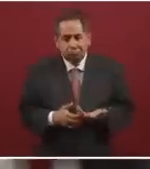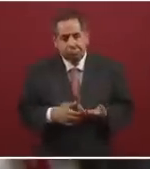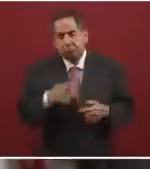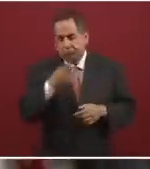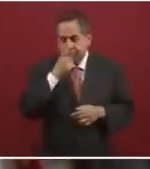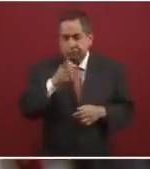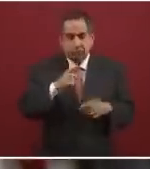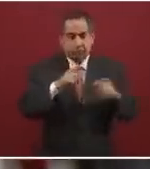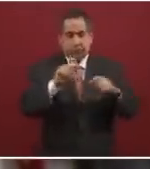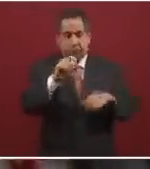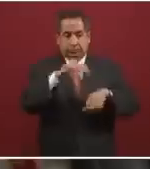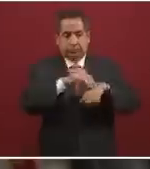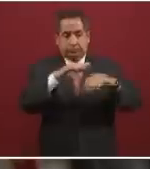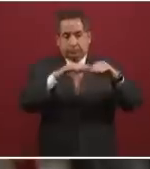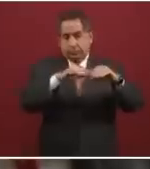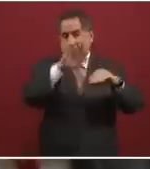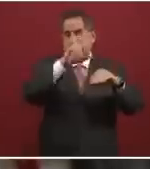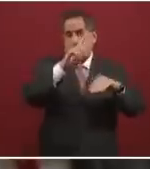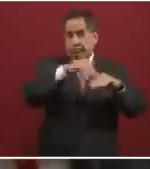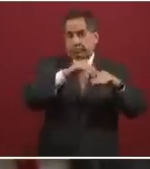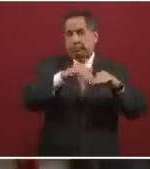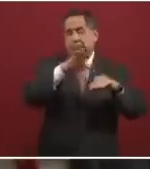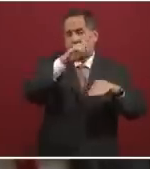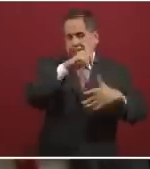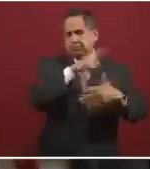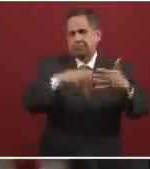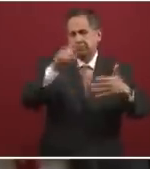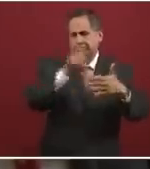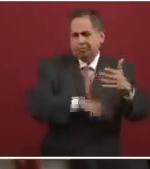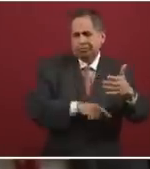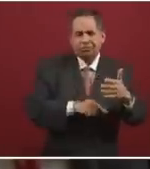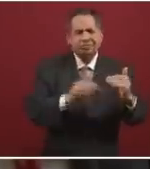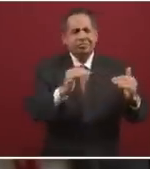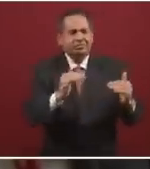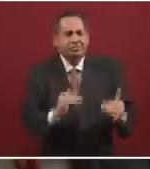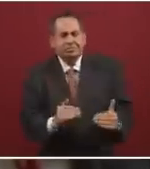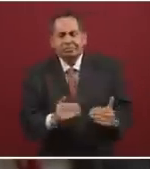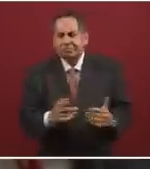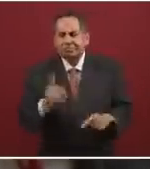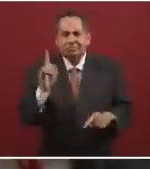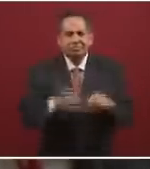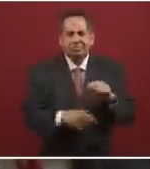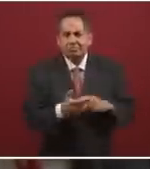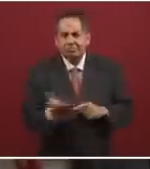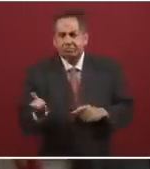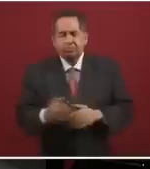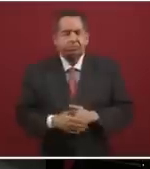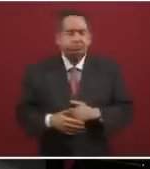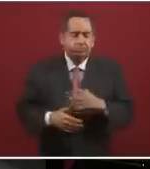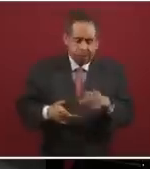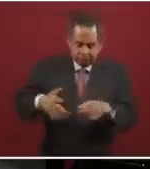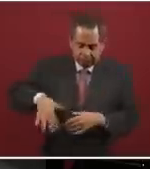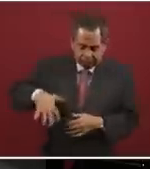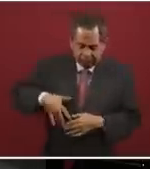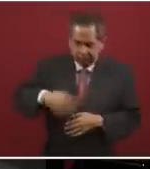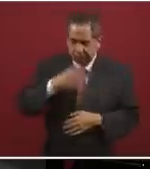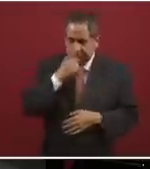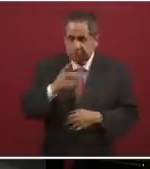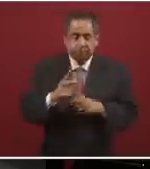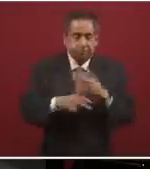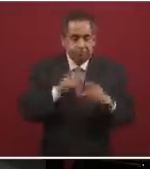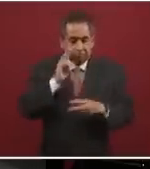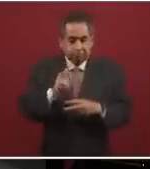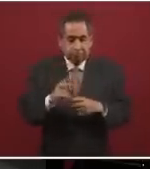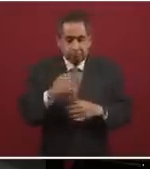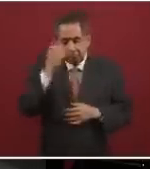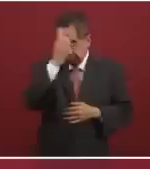cancelar arriba de 20,000, de 30,000 pesos mensuales. ¿Qué va a pasar con estas personas? Pues eso que te estoy diciendo, ¿se en va el caso a